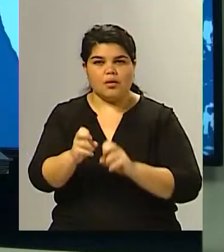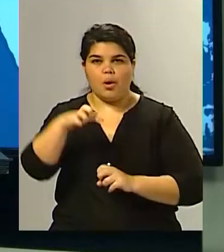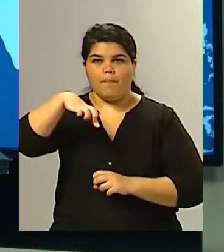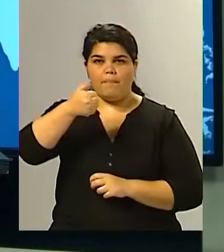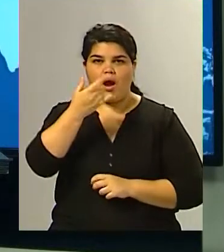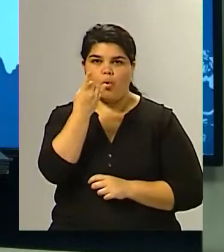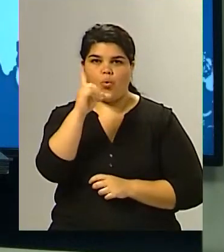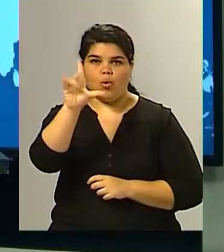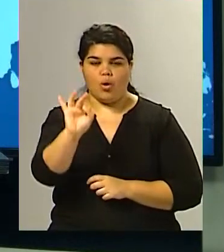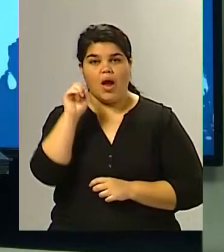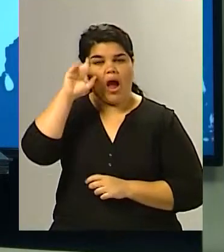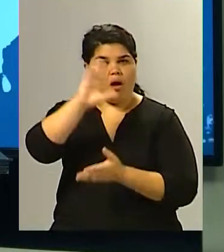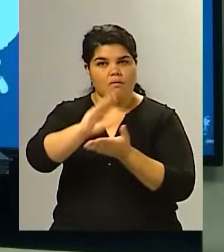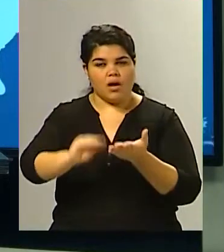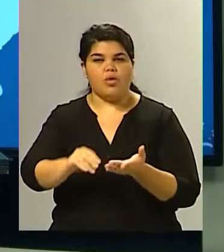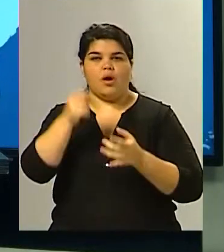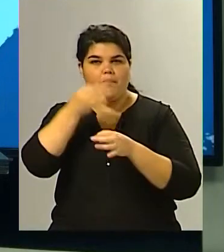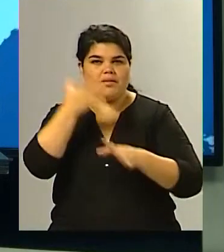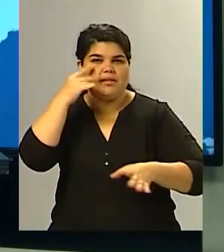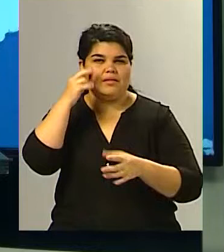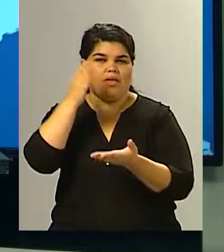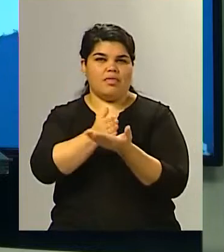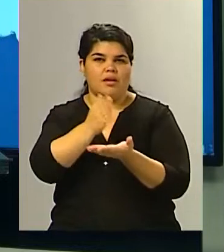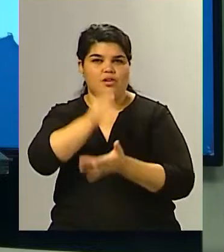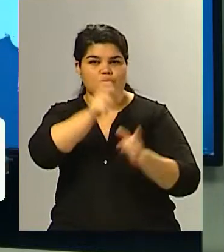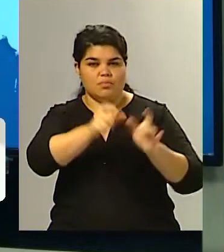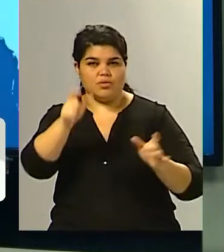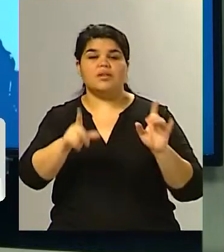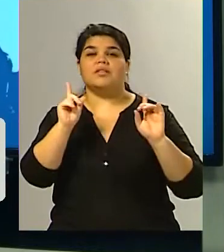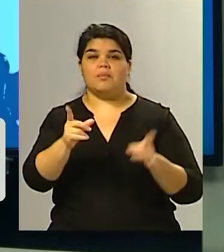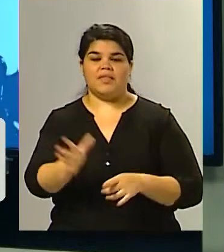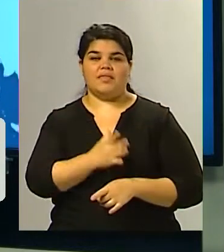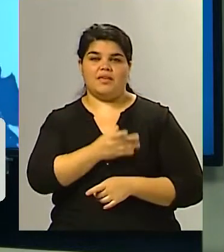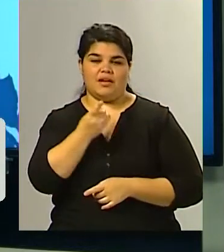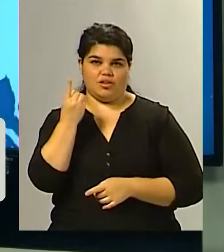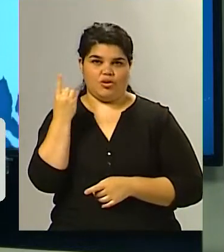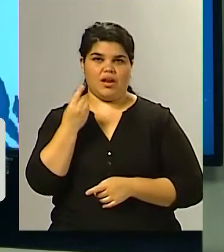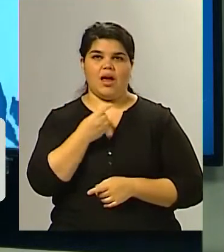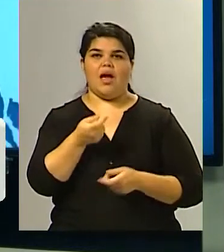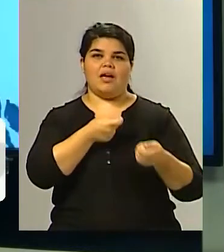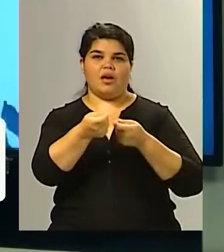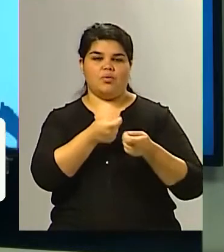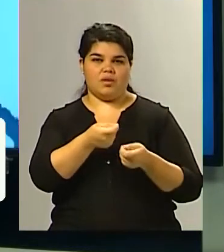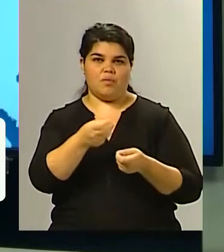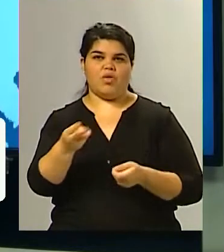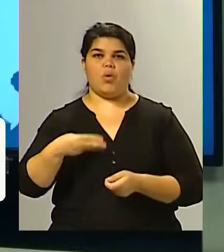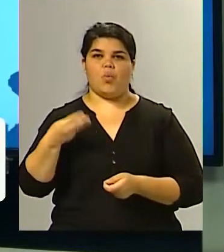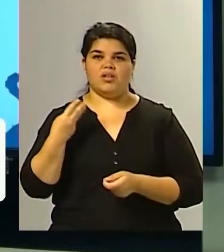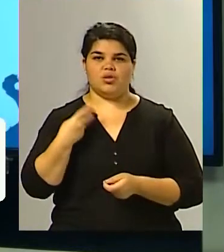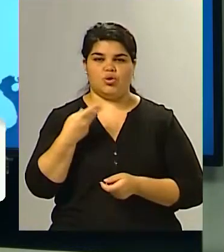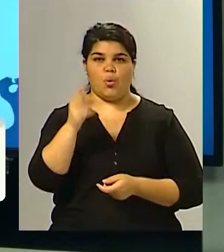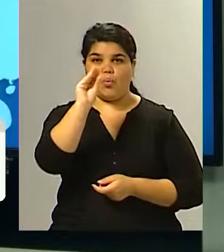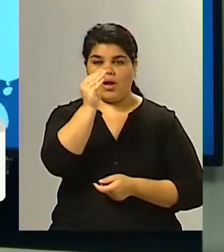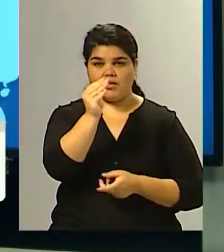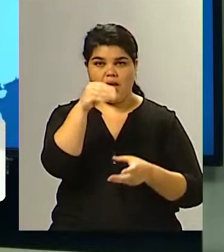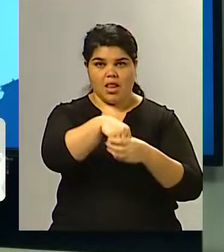es abogado, especialista en derechos humanos, director ejecutivo de Washington Brasil Office y también exsecretario de la